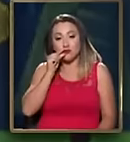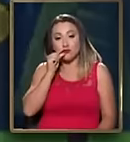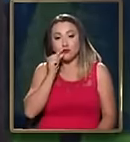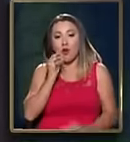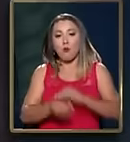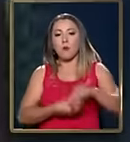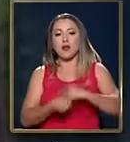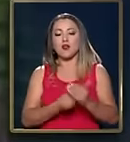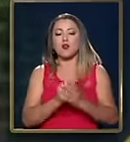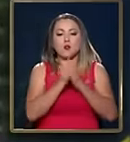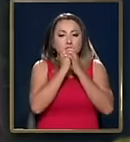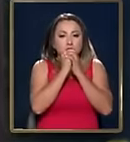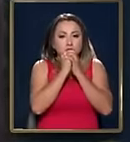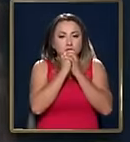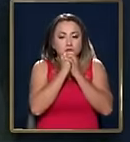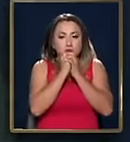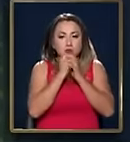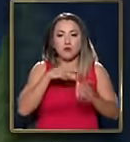mate.